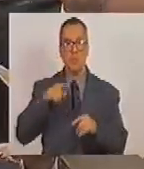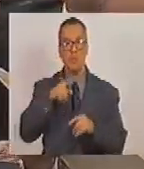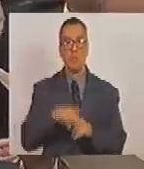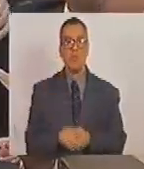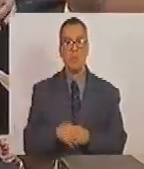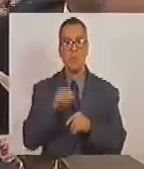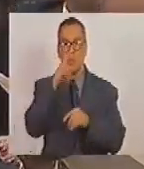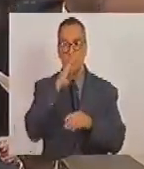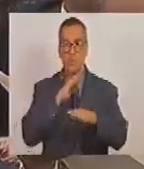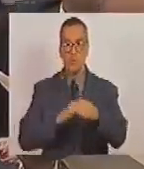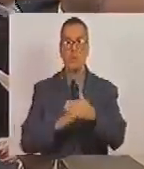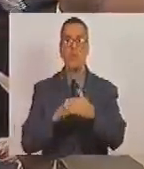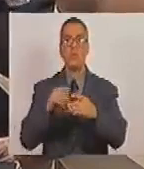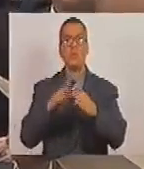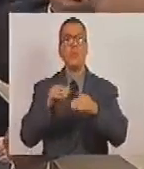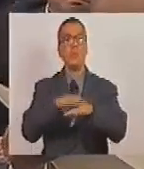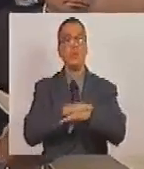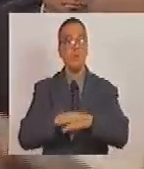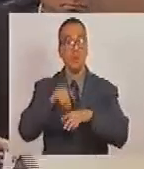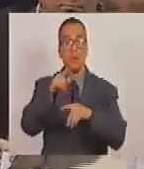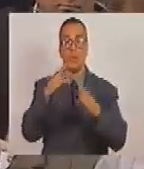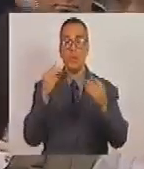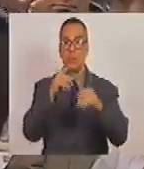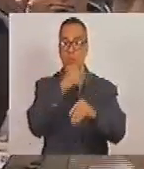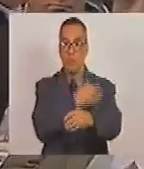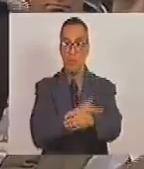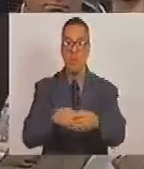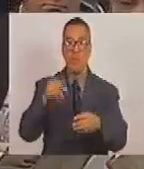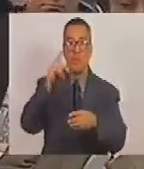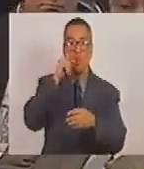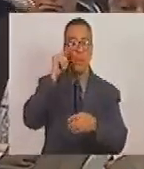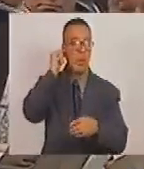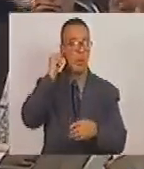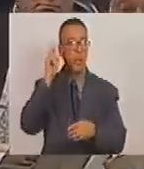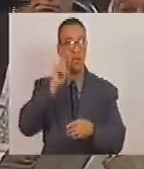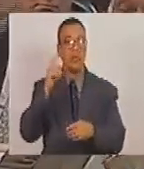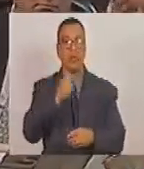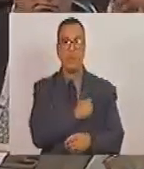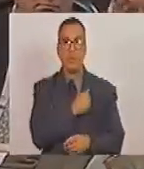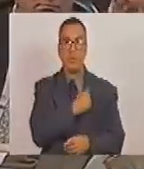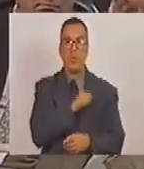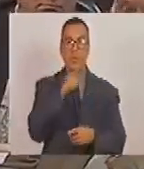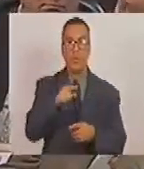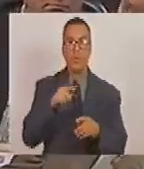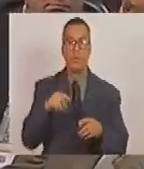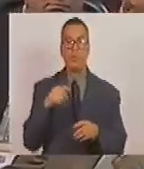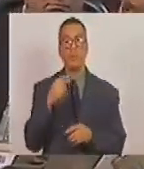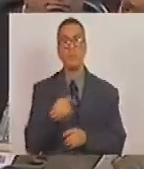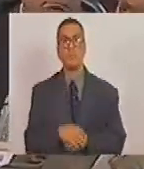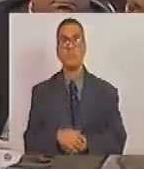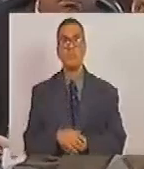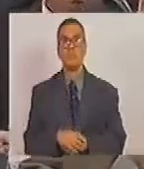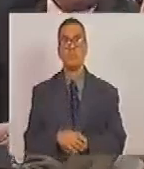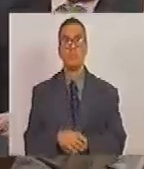con él honramos a los millones y millones de venezolanos y venezolanas que son católicos practicantes.